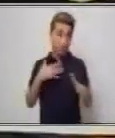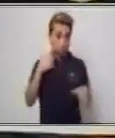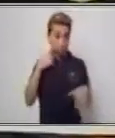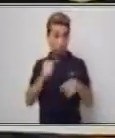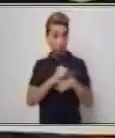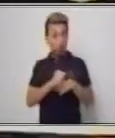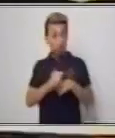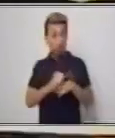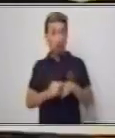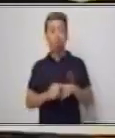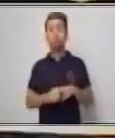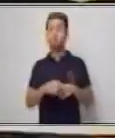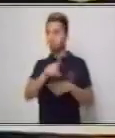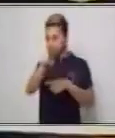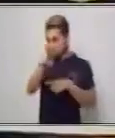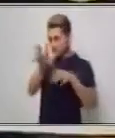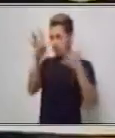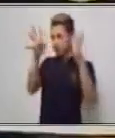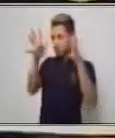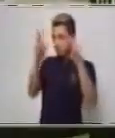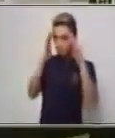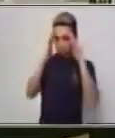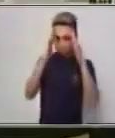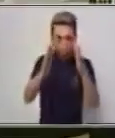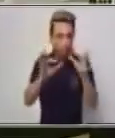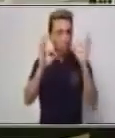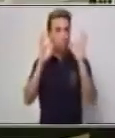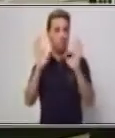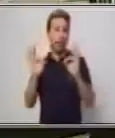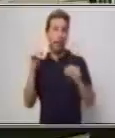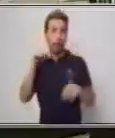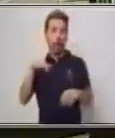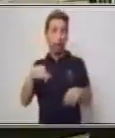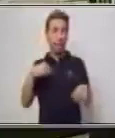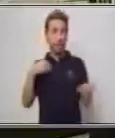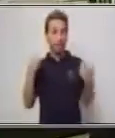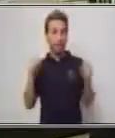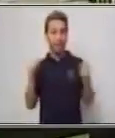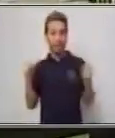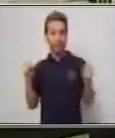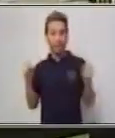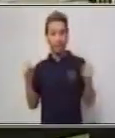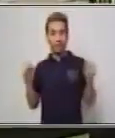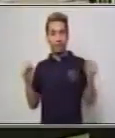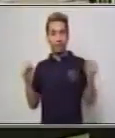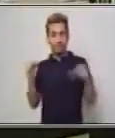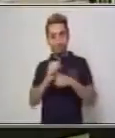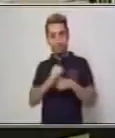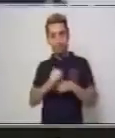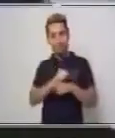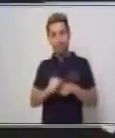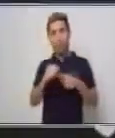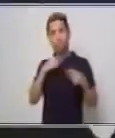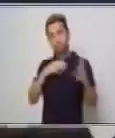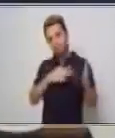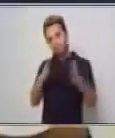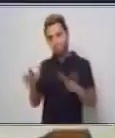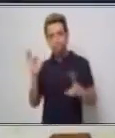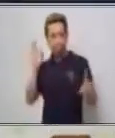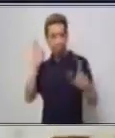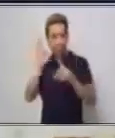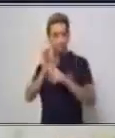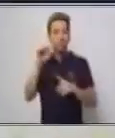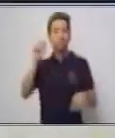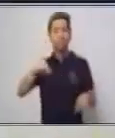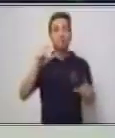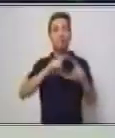quiero yo de que te felicites porque prestaste mucha atención al ejercicio que teníamos para este momento. Ahora, vamos a pasar al objetivo de